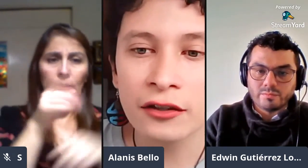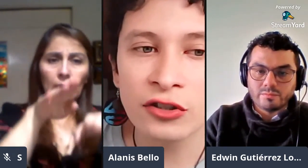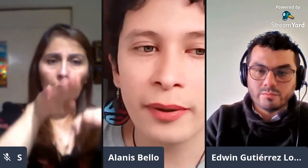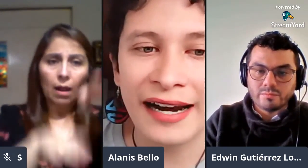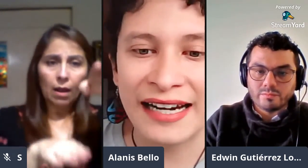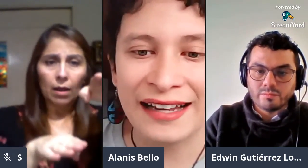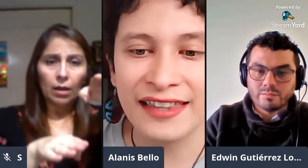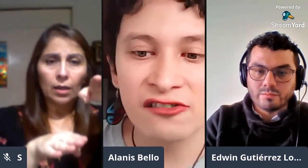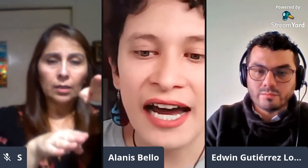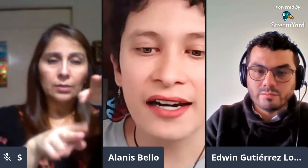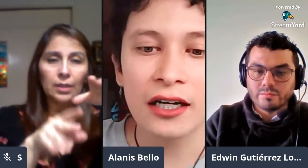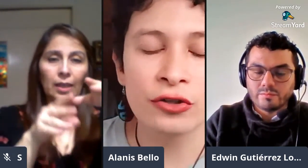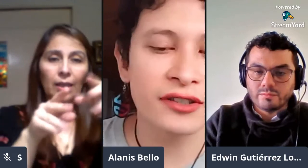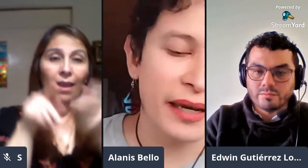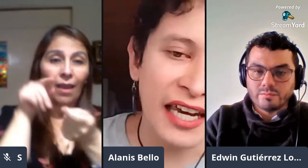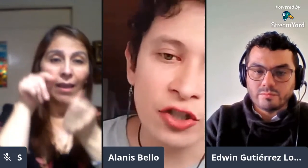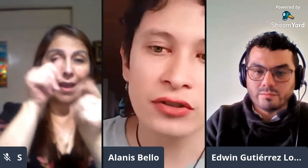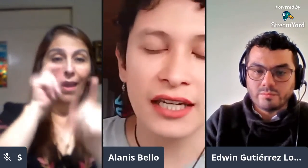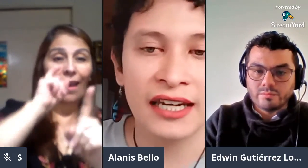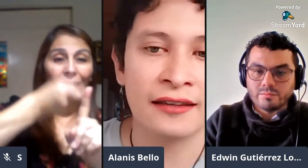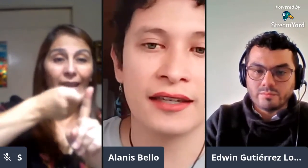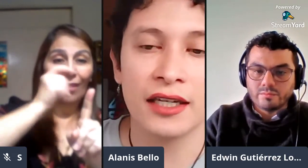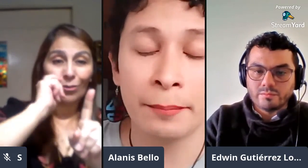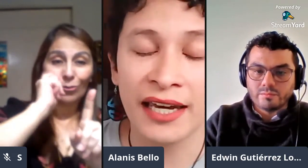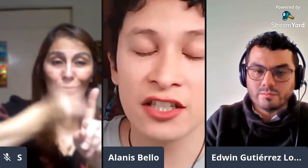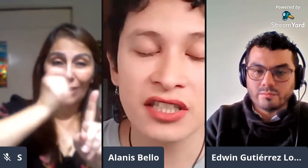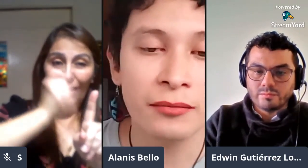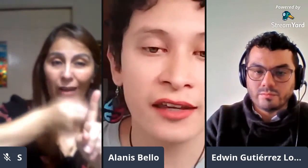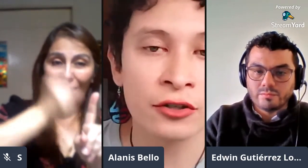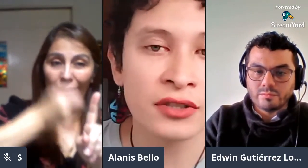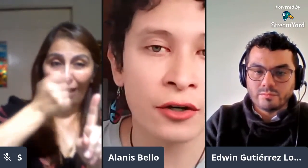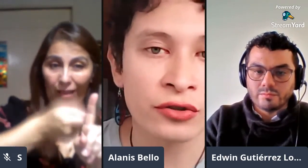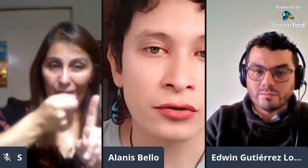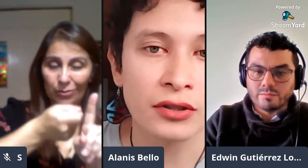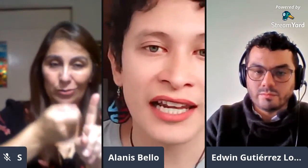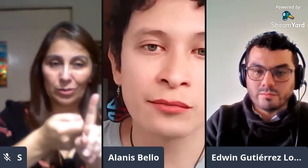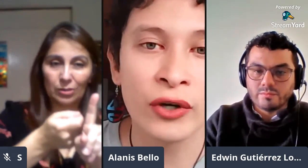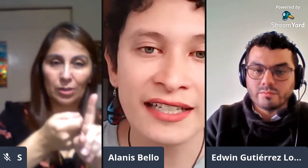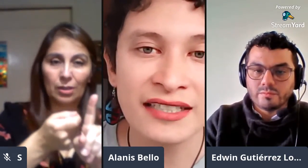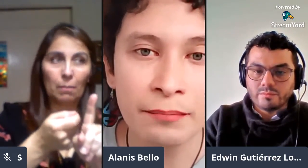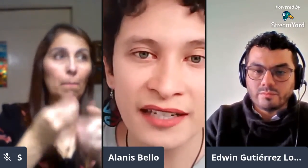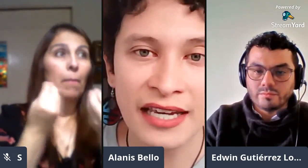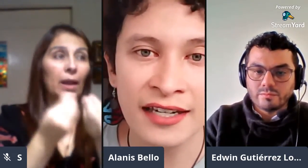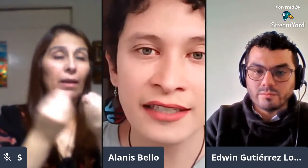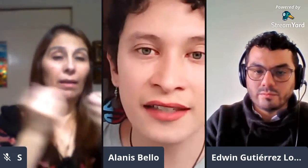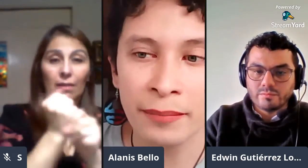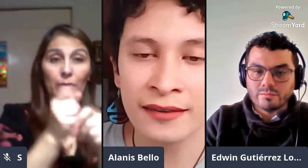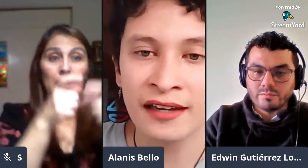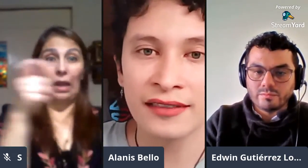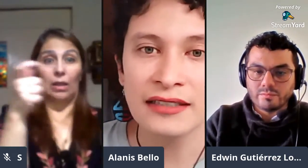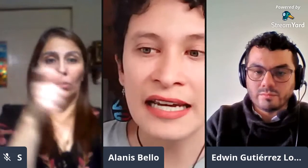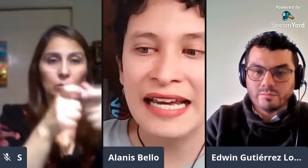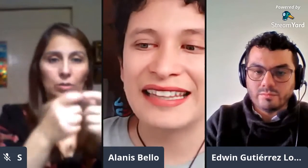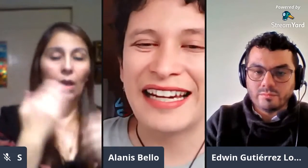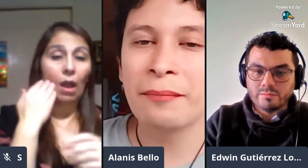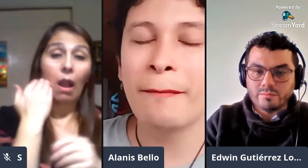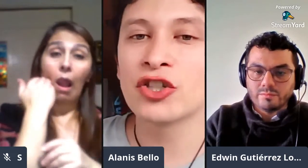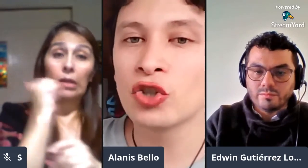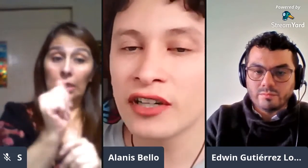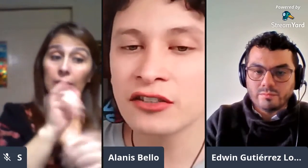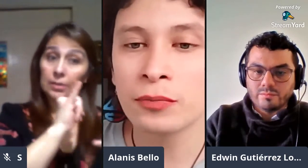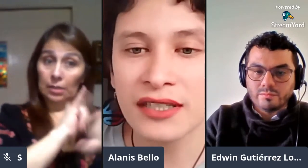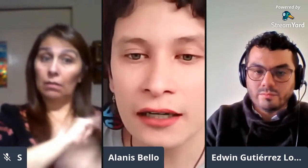los créditos para reactivar los pequeños y grandes y pequeños y medianos negocios. Las mujeres empresarias independientes